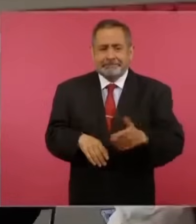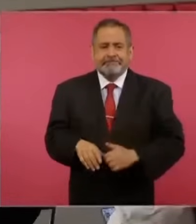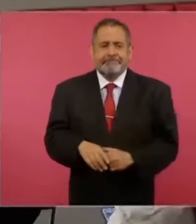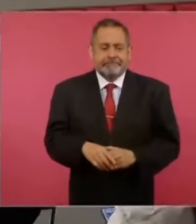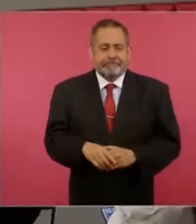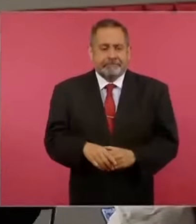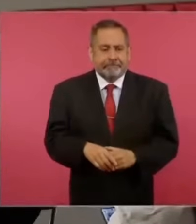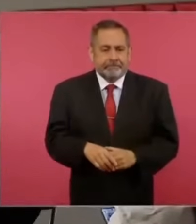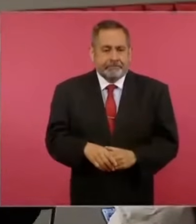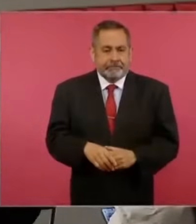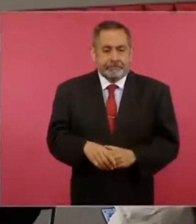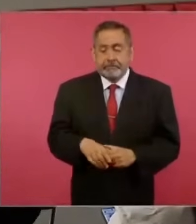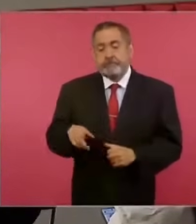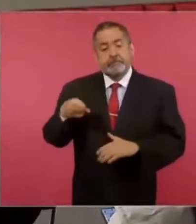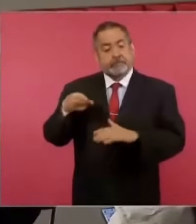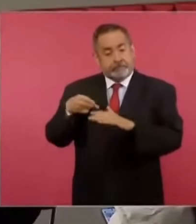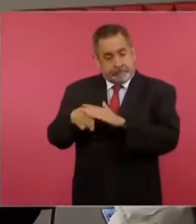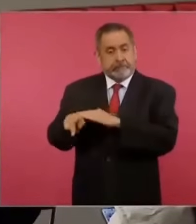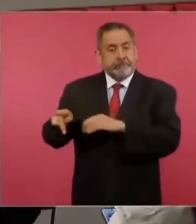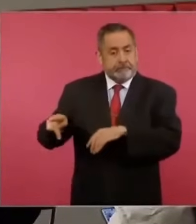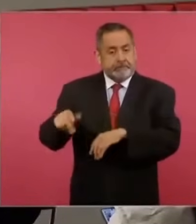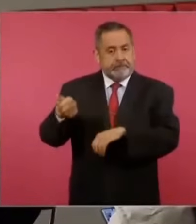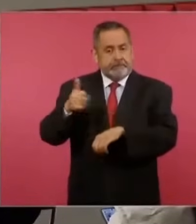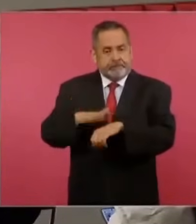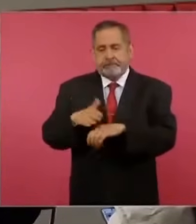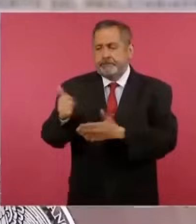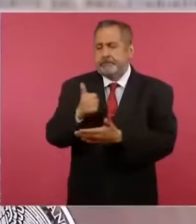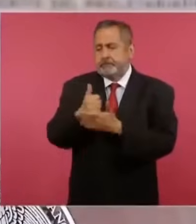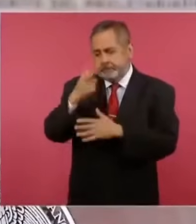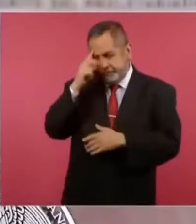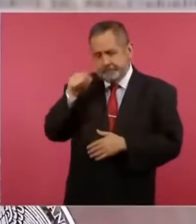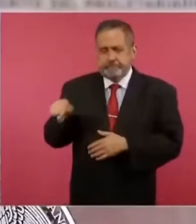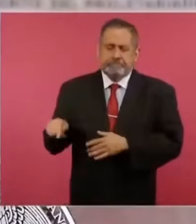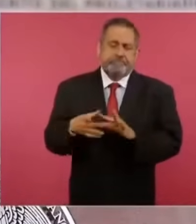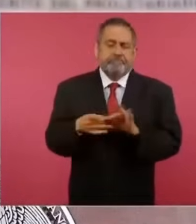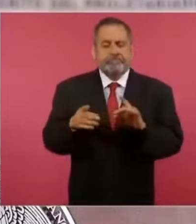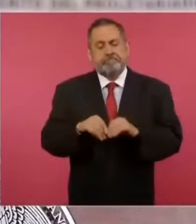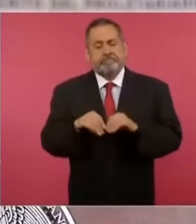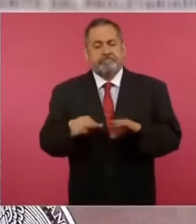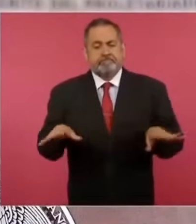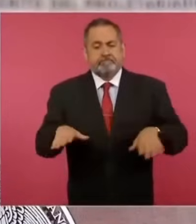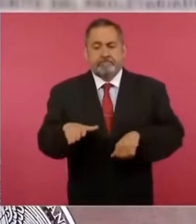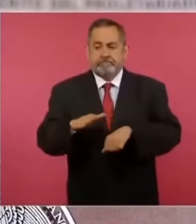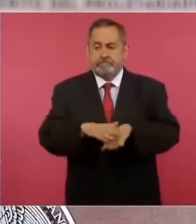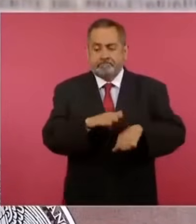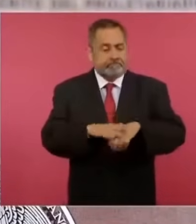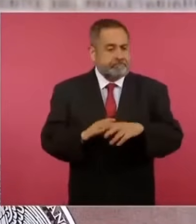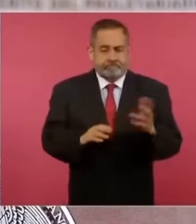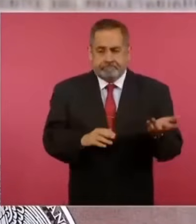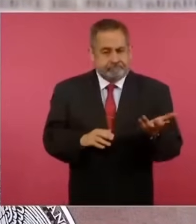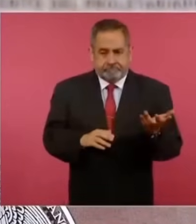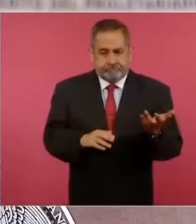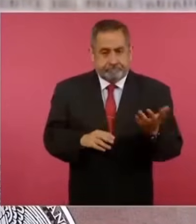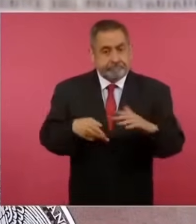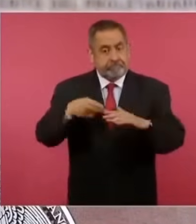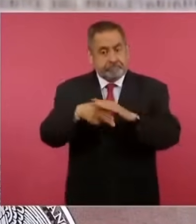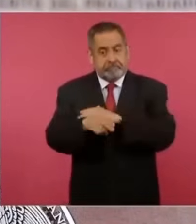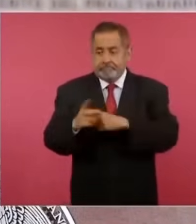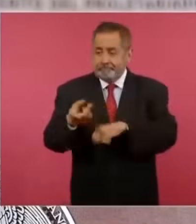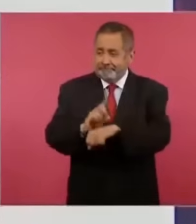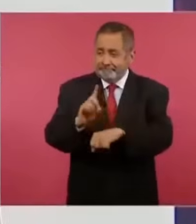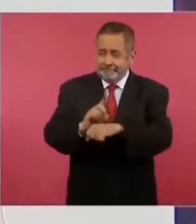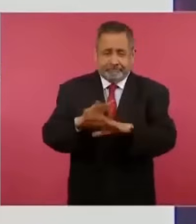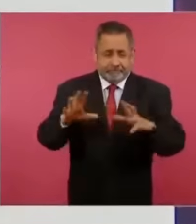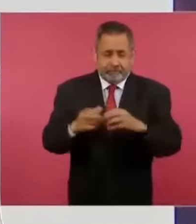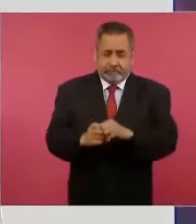La administración del metro de la Ciudad de México informó que diariamente el metro traslada a más